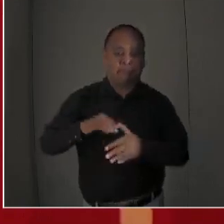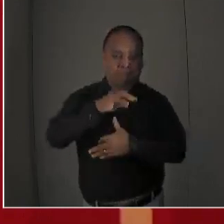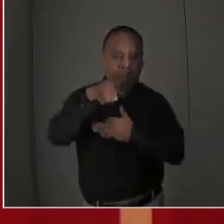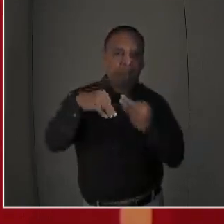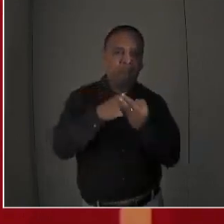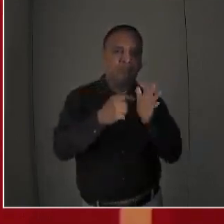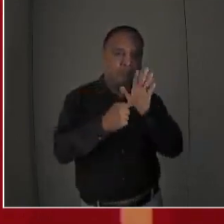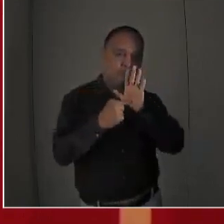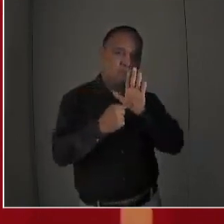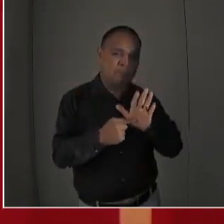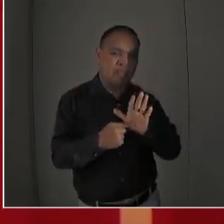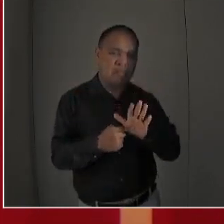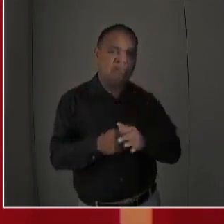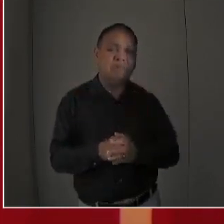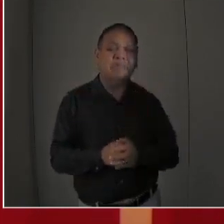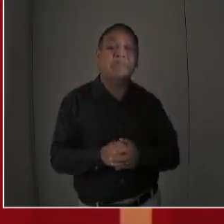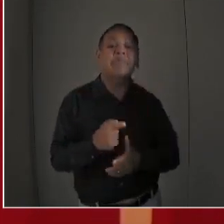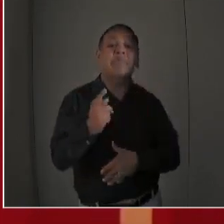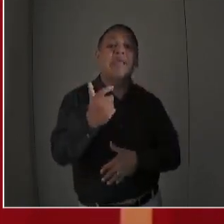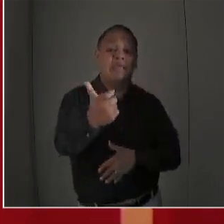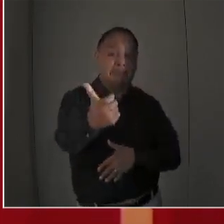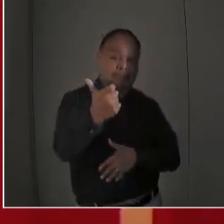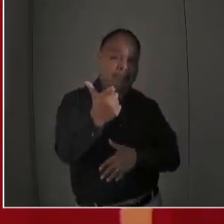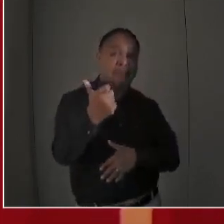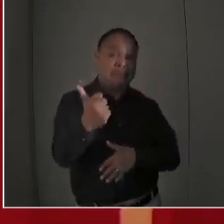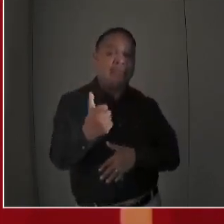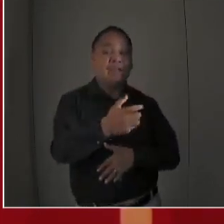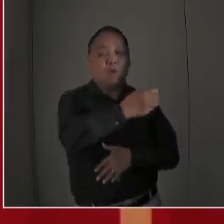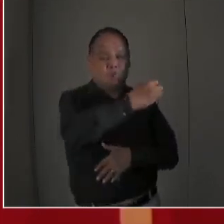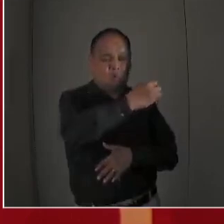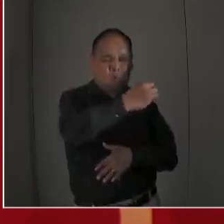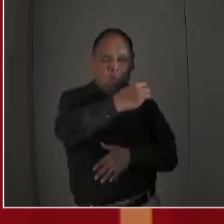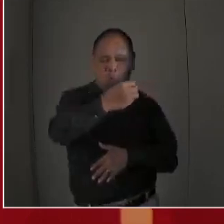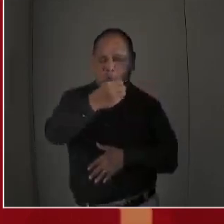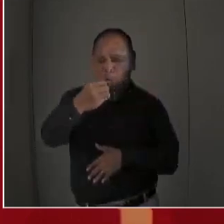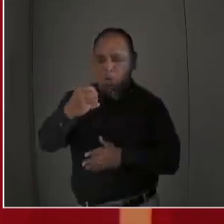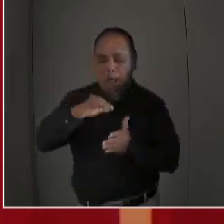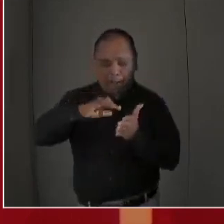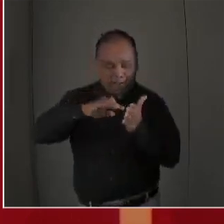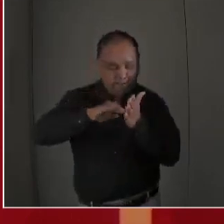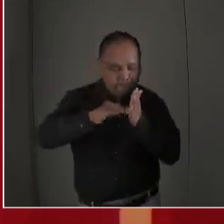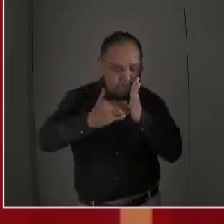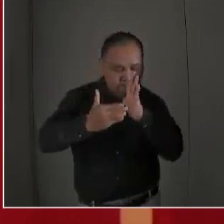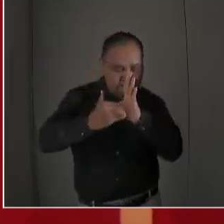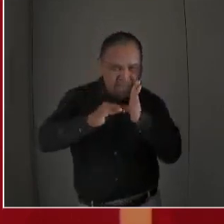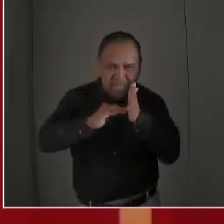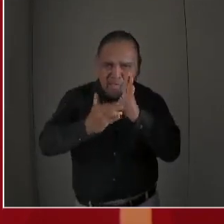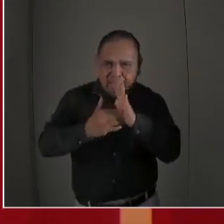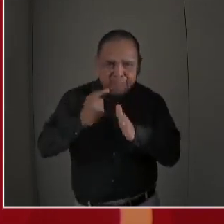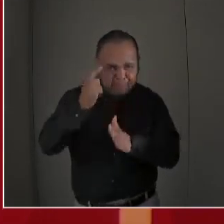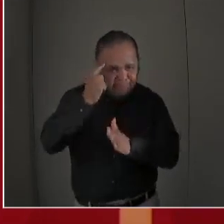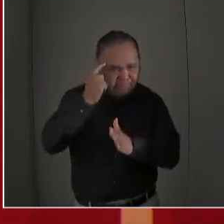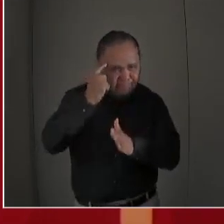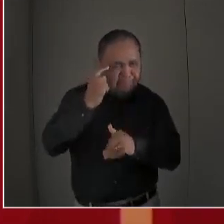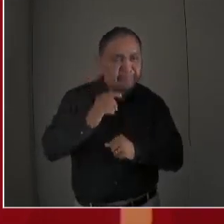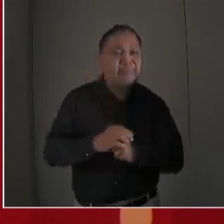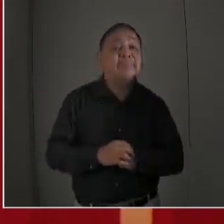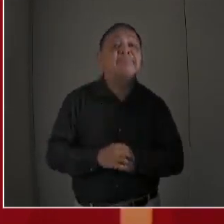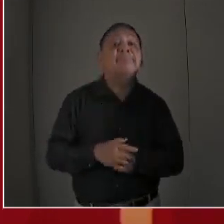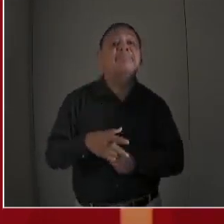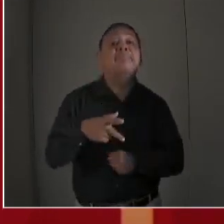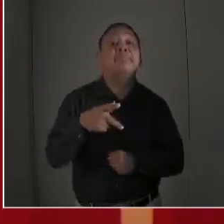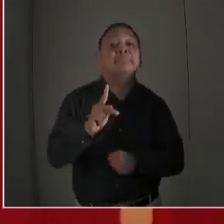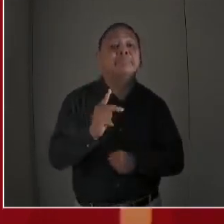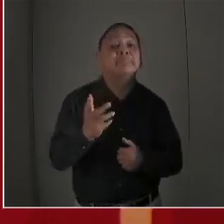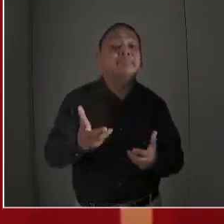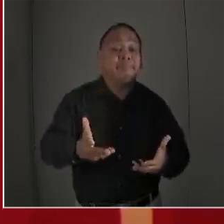se administran bien los recursos y se tiene método, estrategia, pero sobre todo se actúa